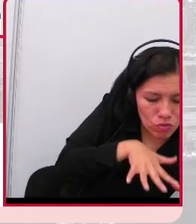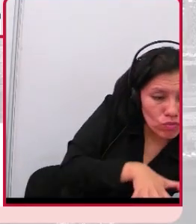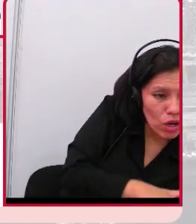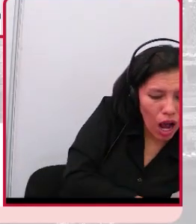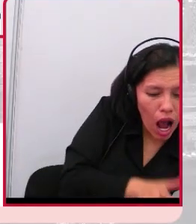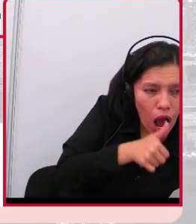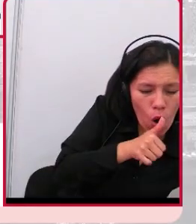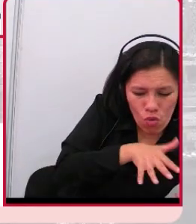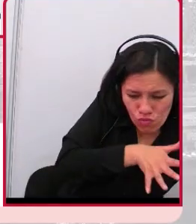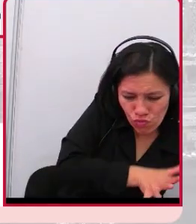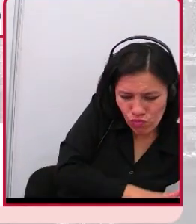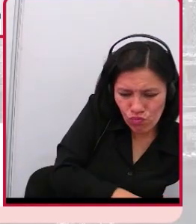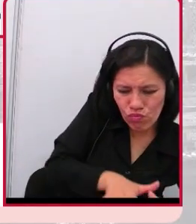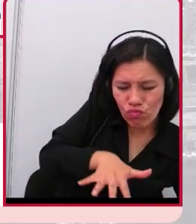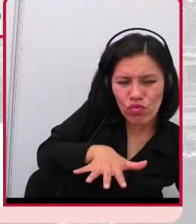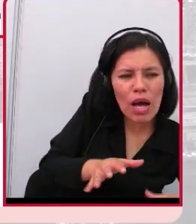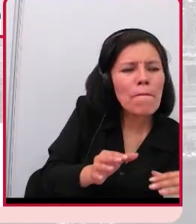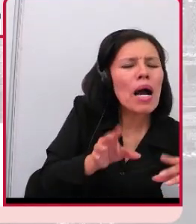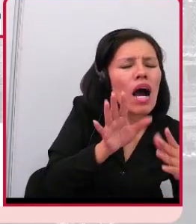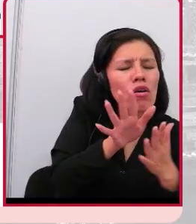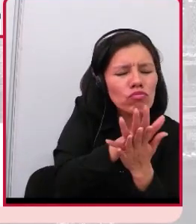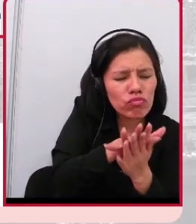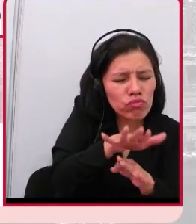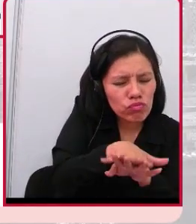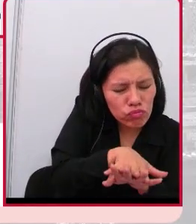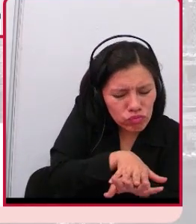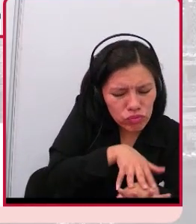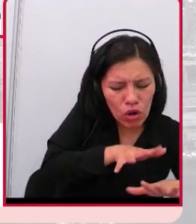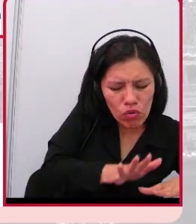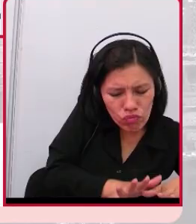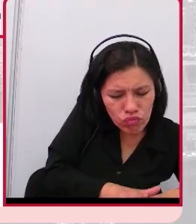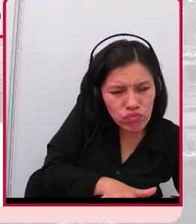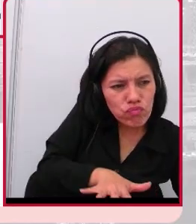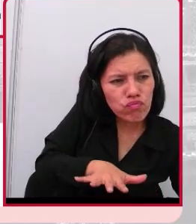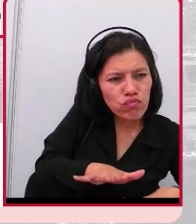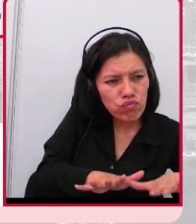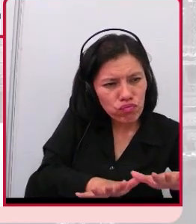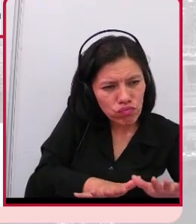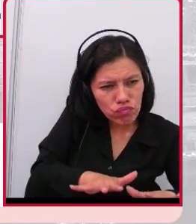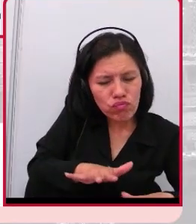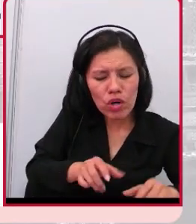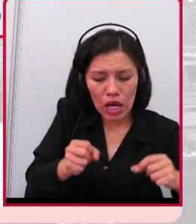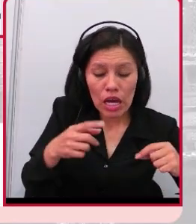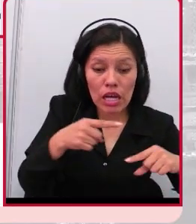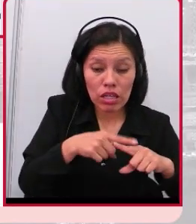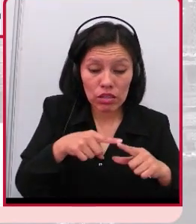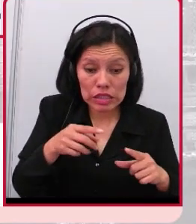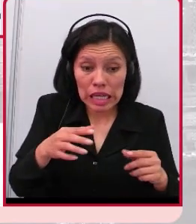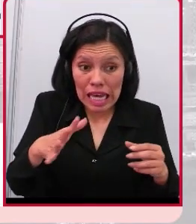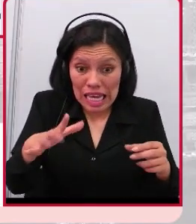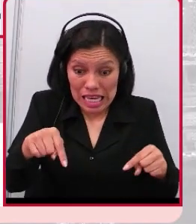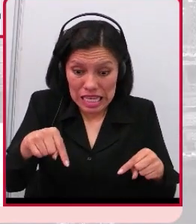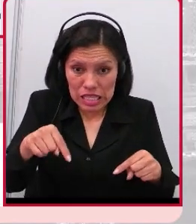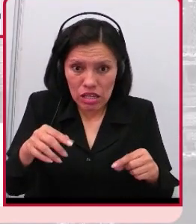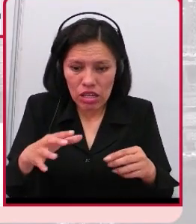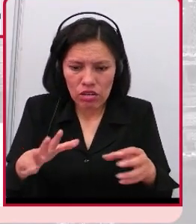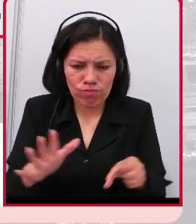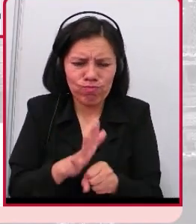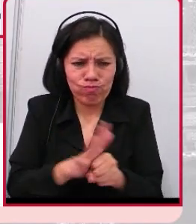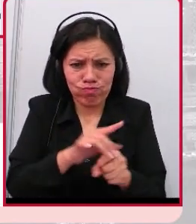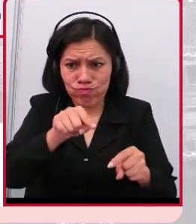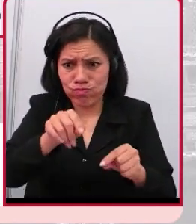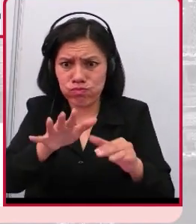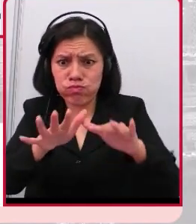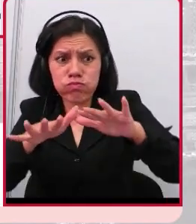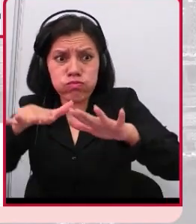Esta carga circulante llega hasta la etapa Raffer, donde finalmente se satura el circuito y tenemos molibdenita gruesa que se